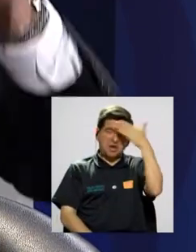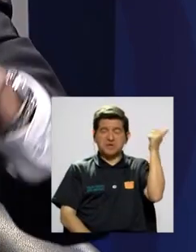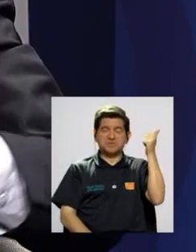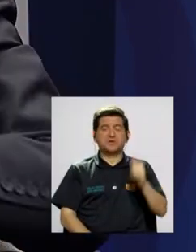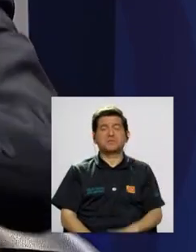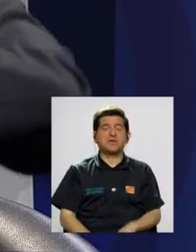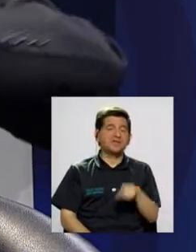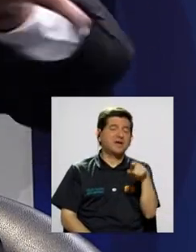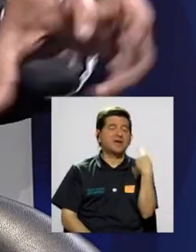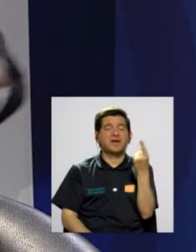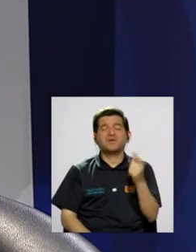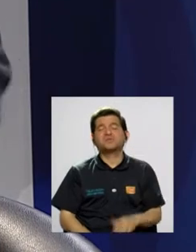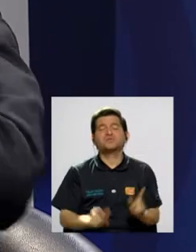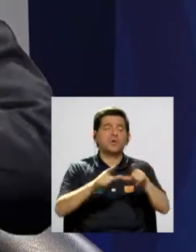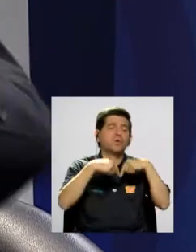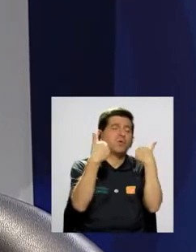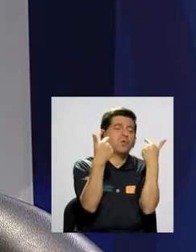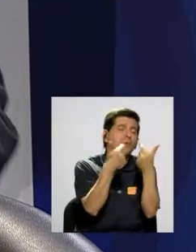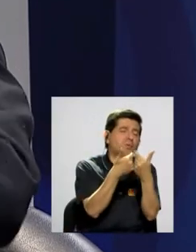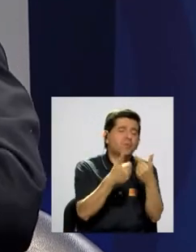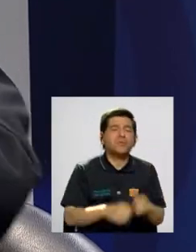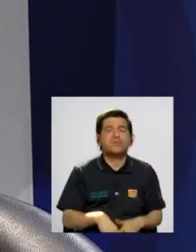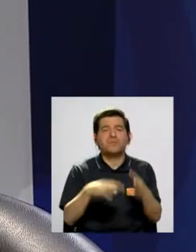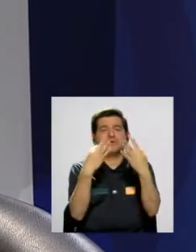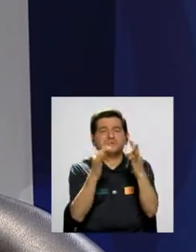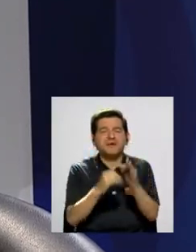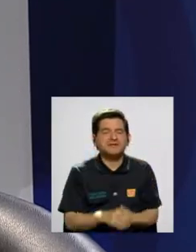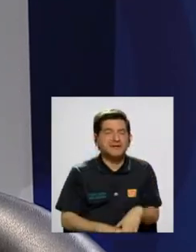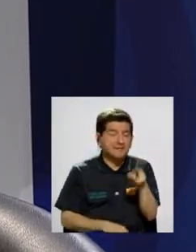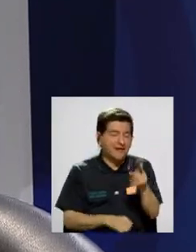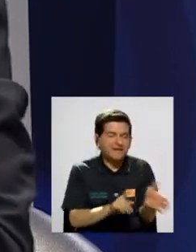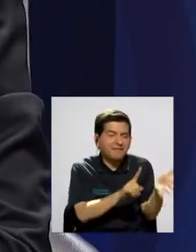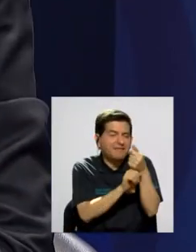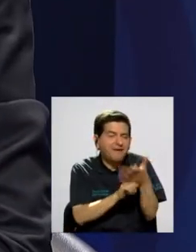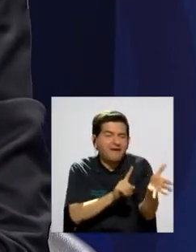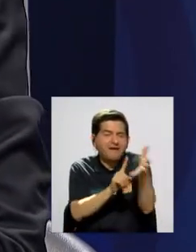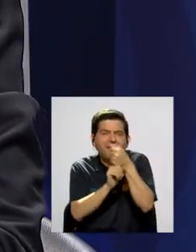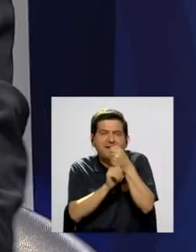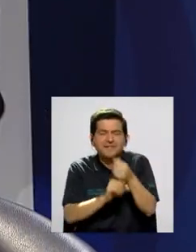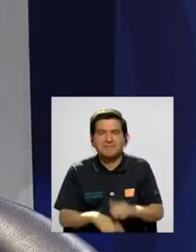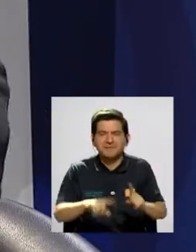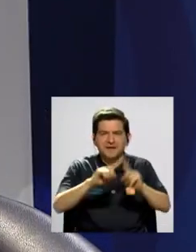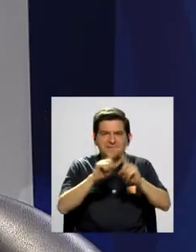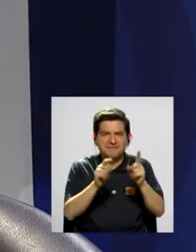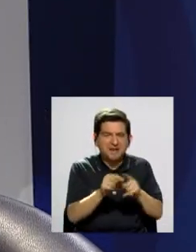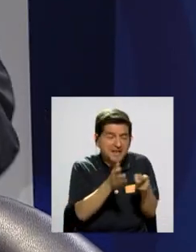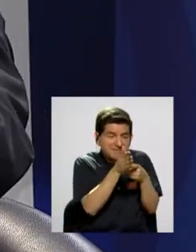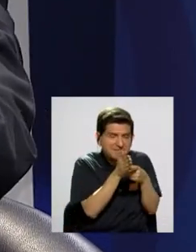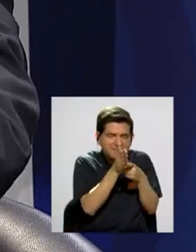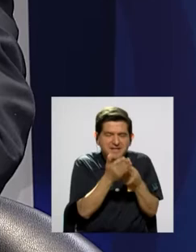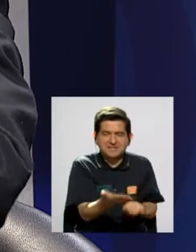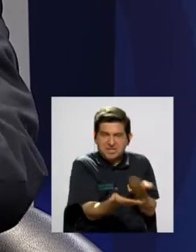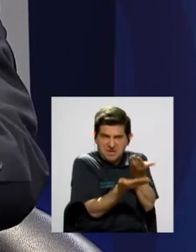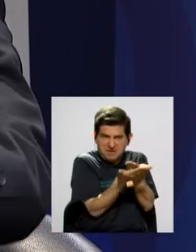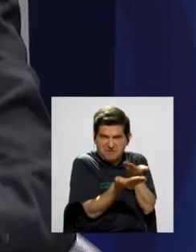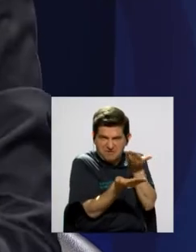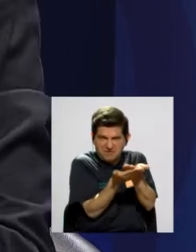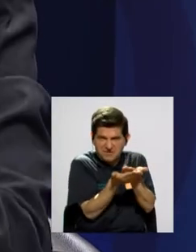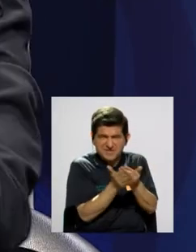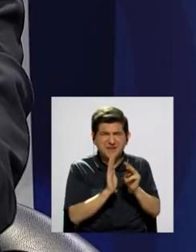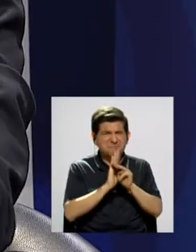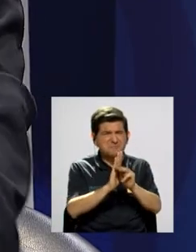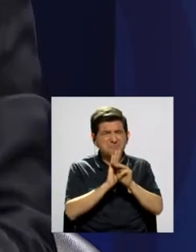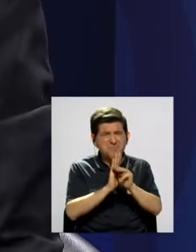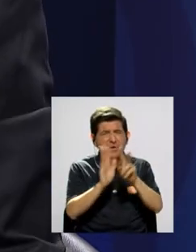de estar organizando sectores para ir a, ¿verdad?, capturar demandas diversas y ofrecerlas, ese modelo de partido